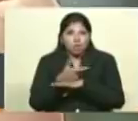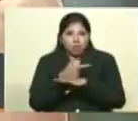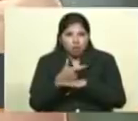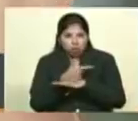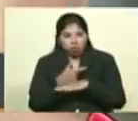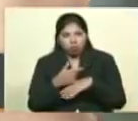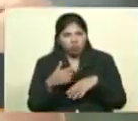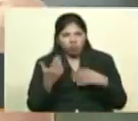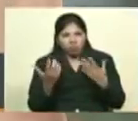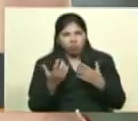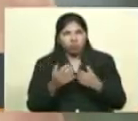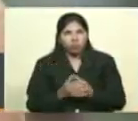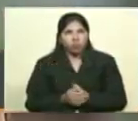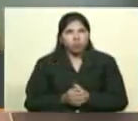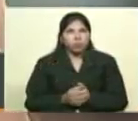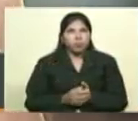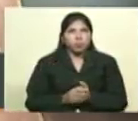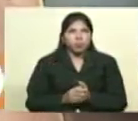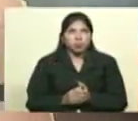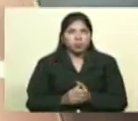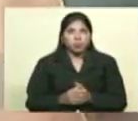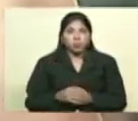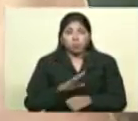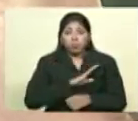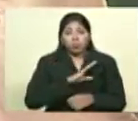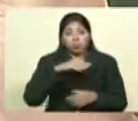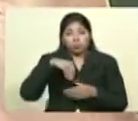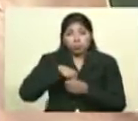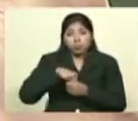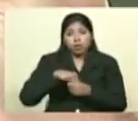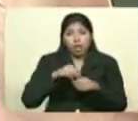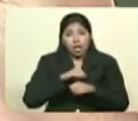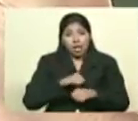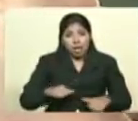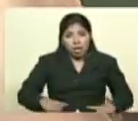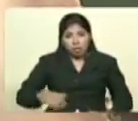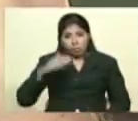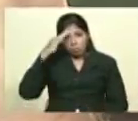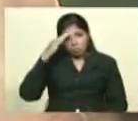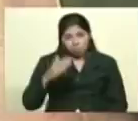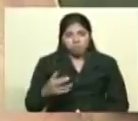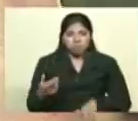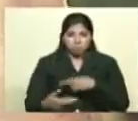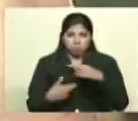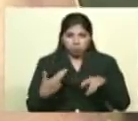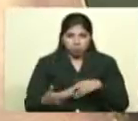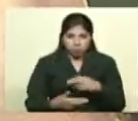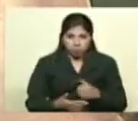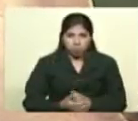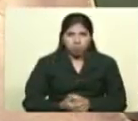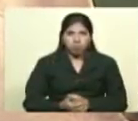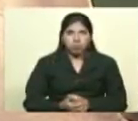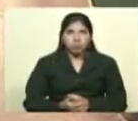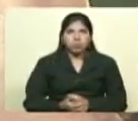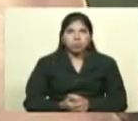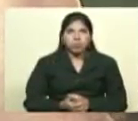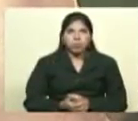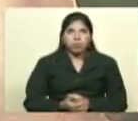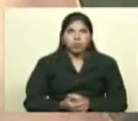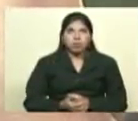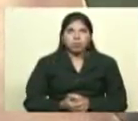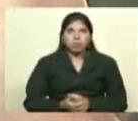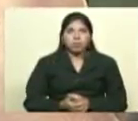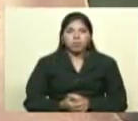EBR, del Ejército Bolivariano Revolucionario. El sistema ideológico de la